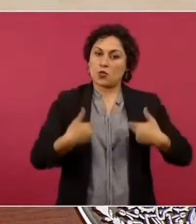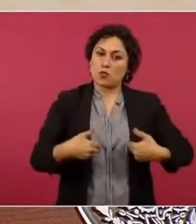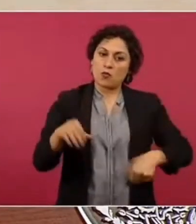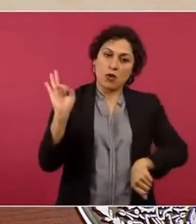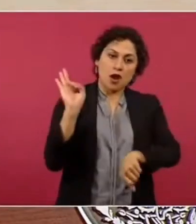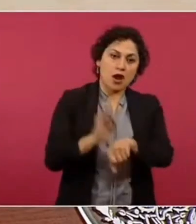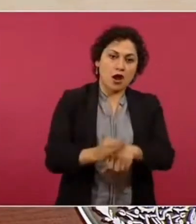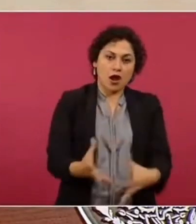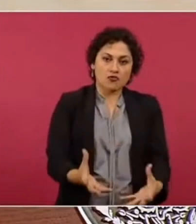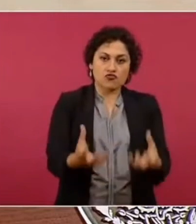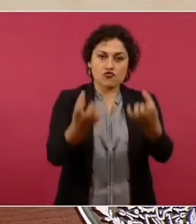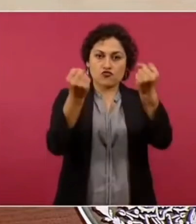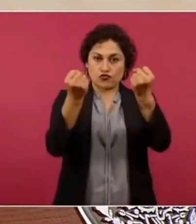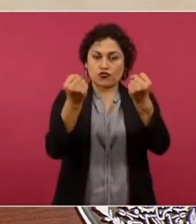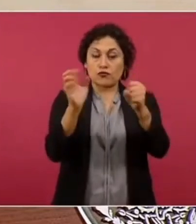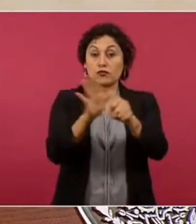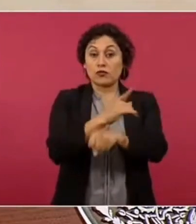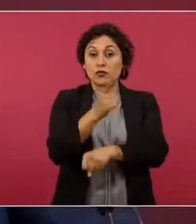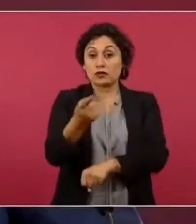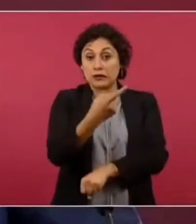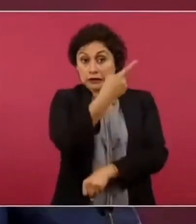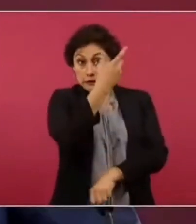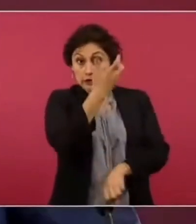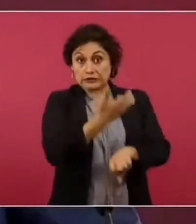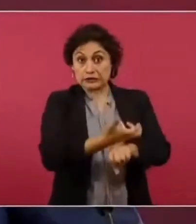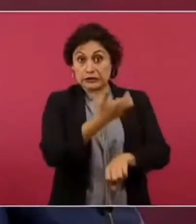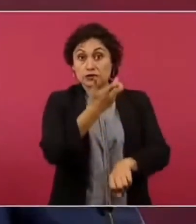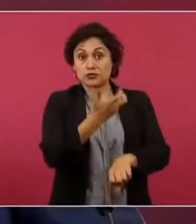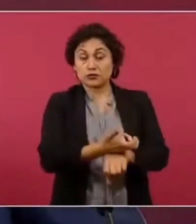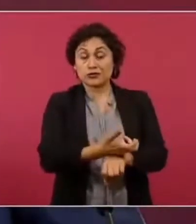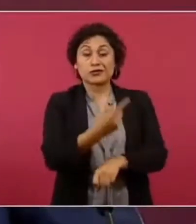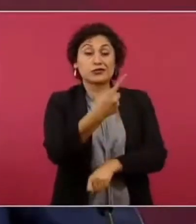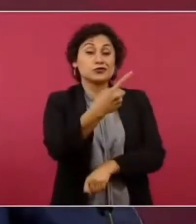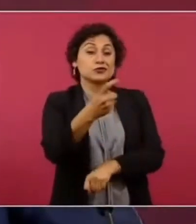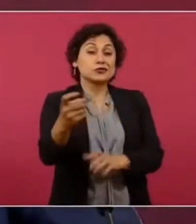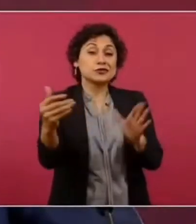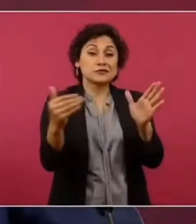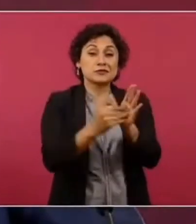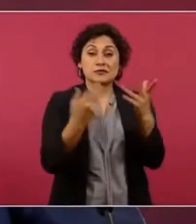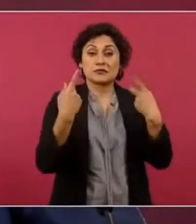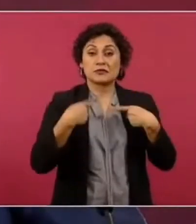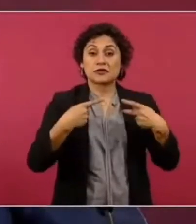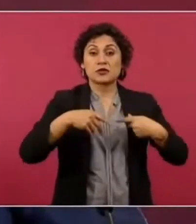Pierden la vida en Estados Unidos cerca de 100,000 personas